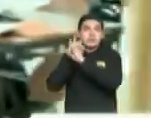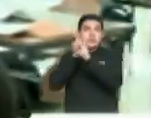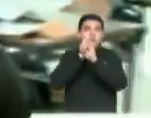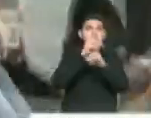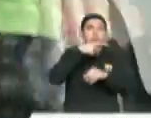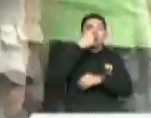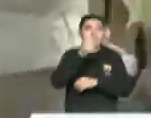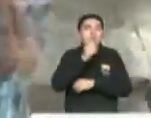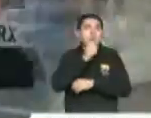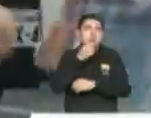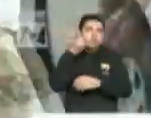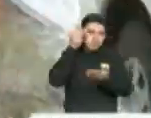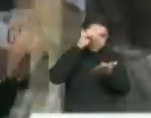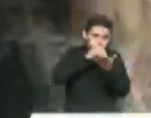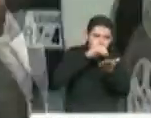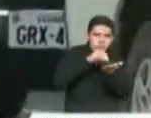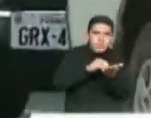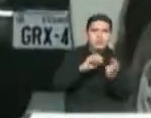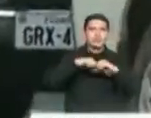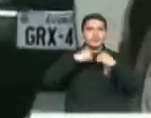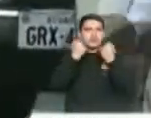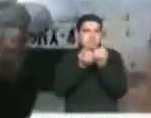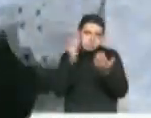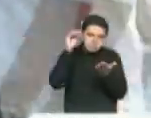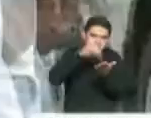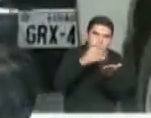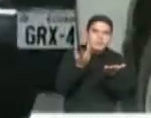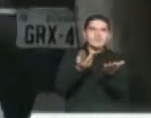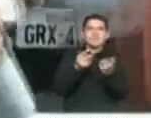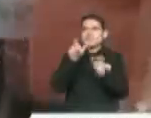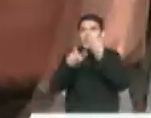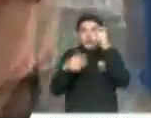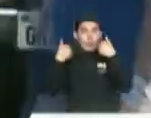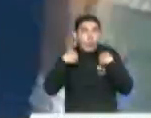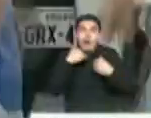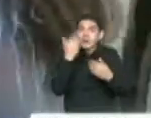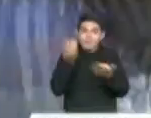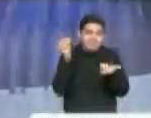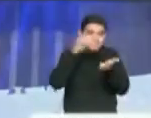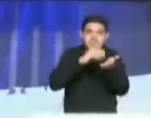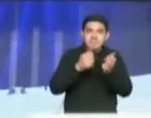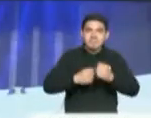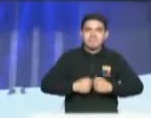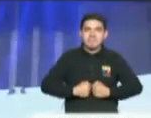públicas y privadas organizaciones sociales y la ciudadanía en general